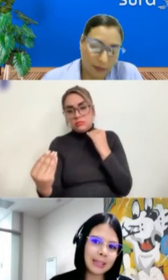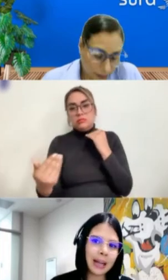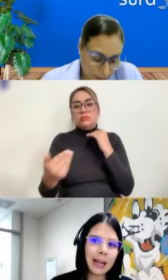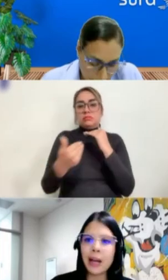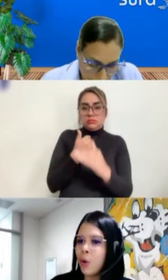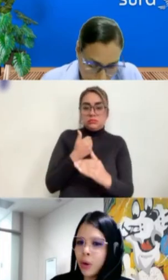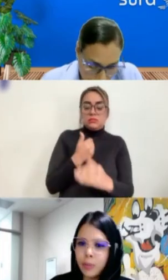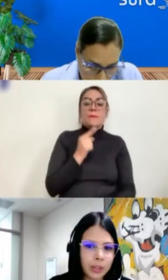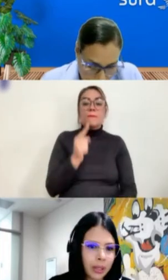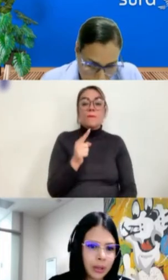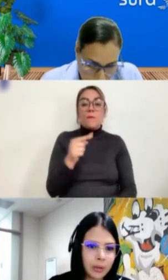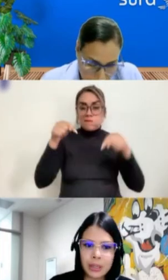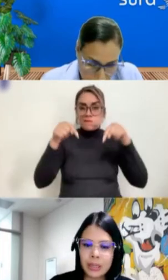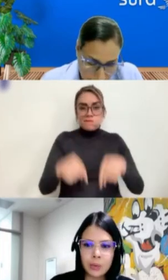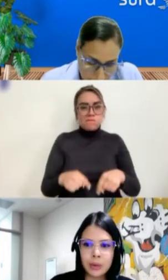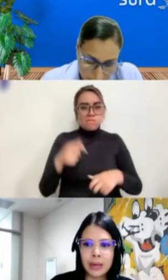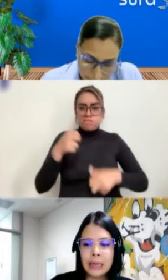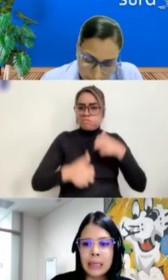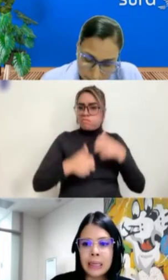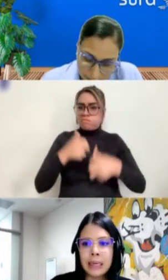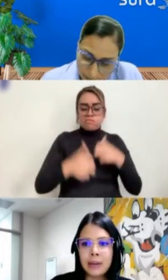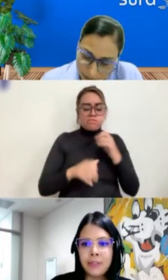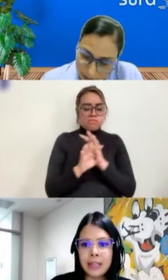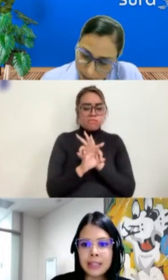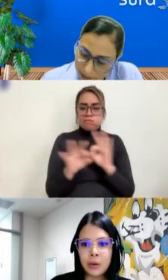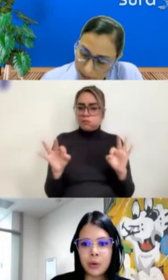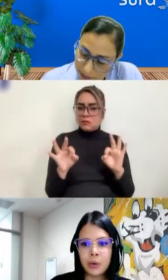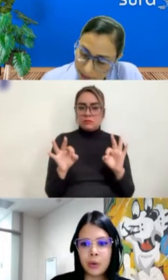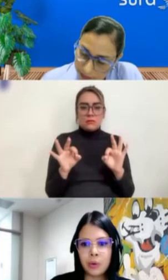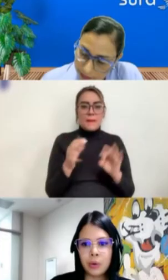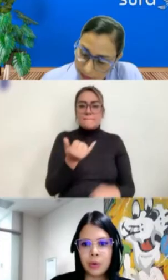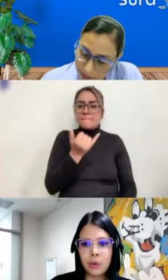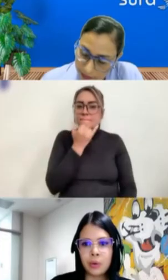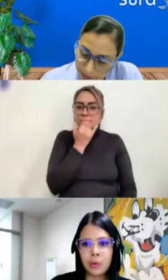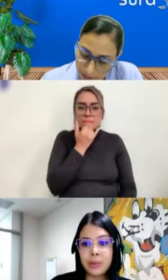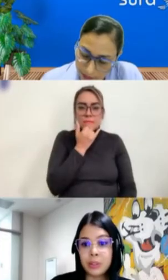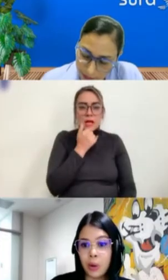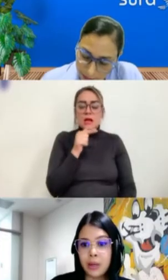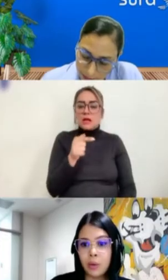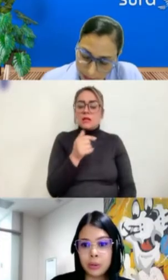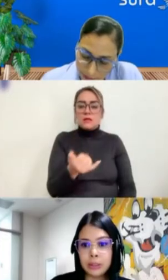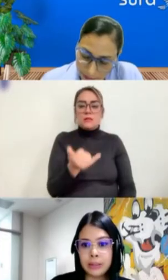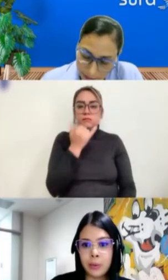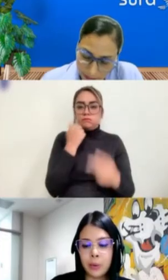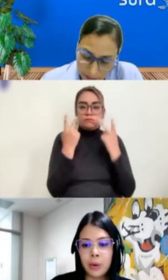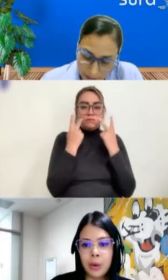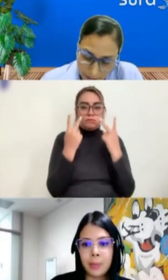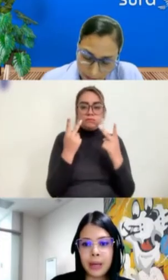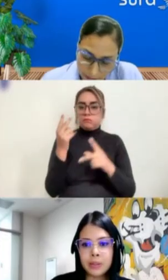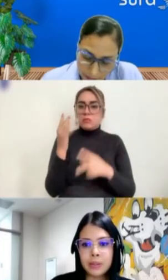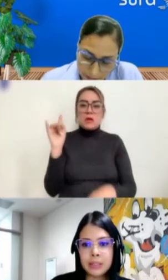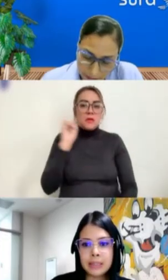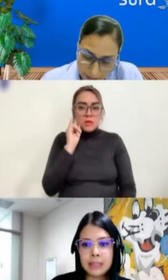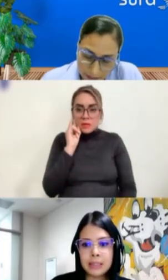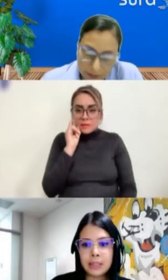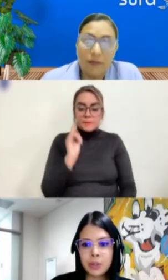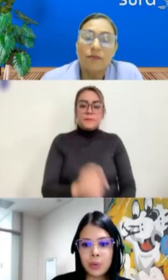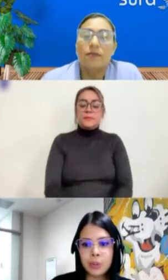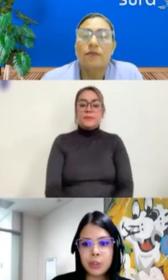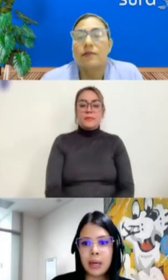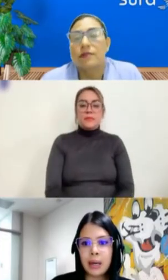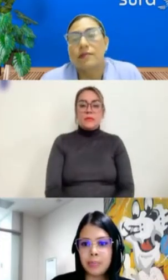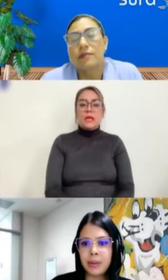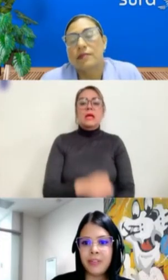ingresar porque desde acá no hemos tenido ninguna falla con lo visual ni lo auditivo. Por acá nos dicen si